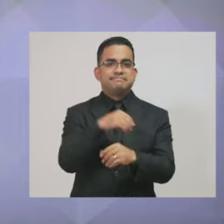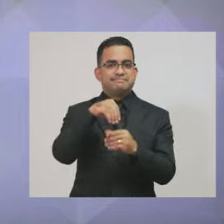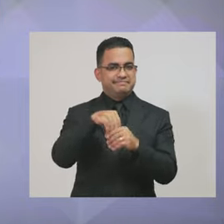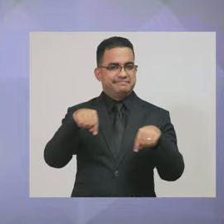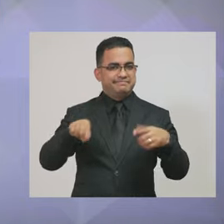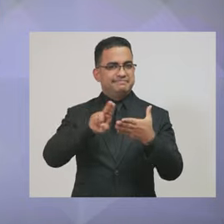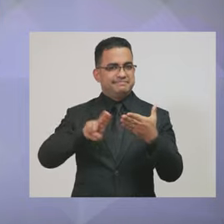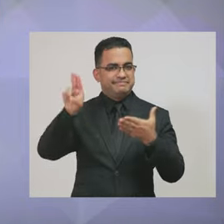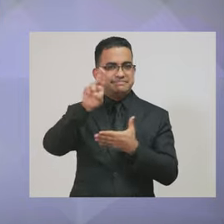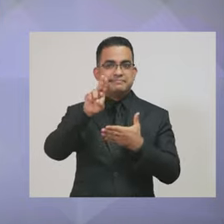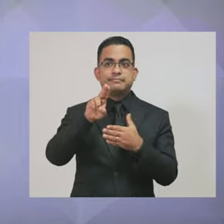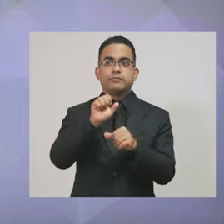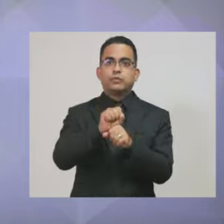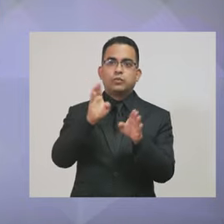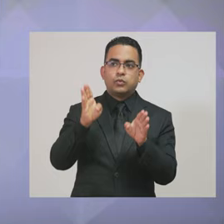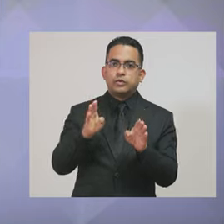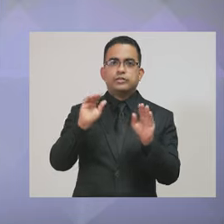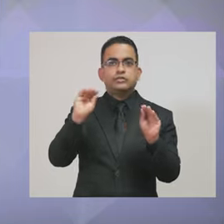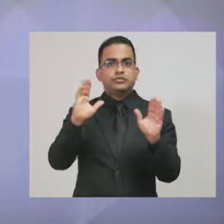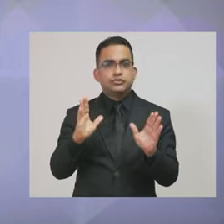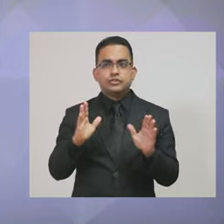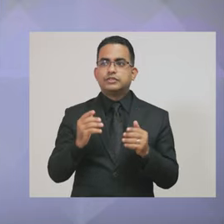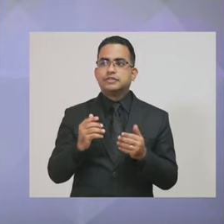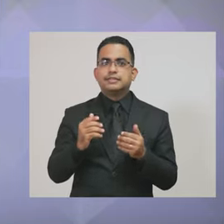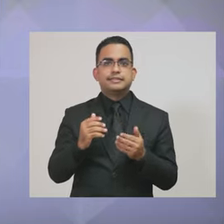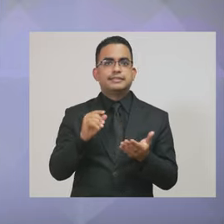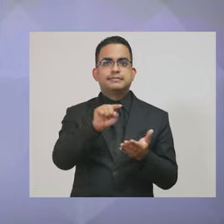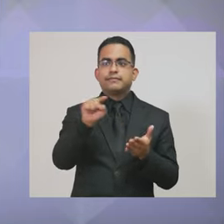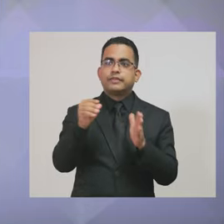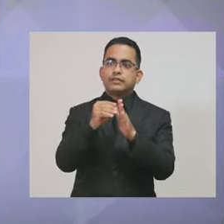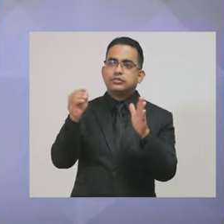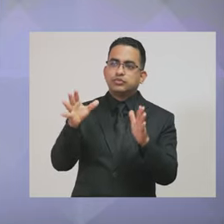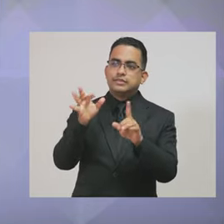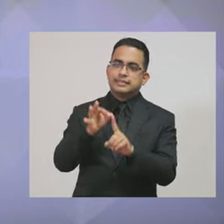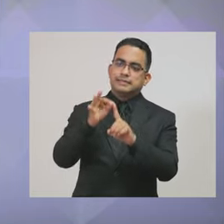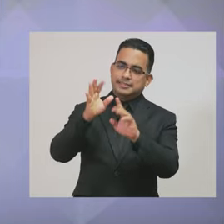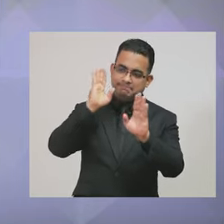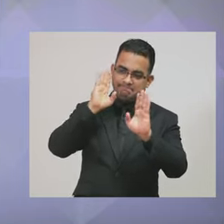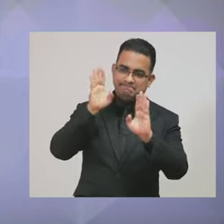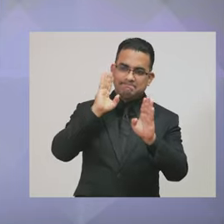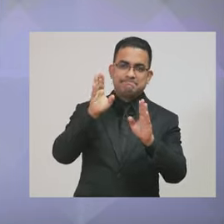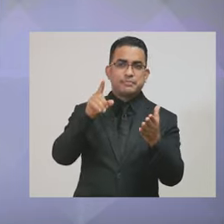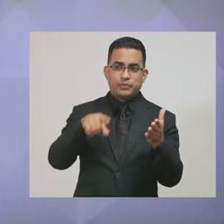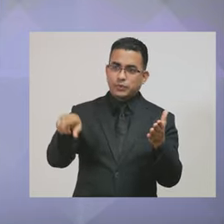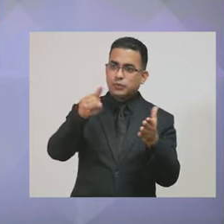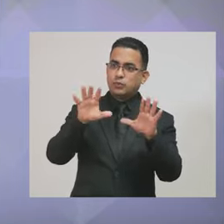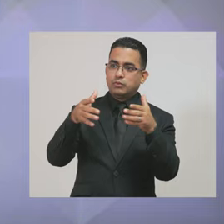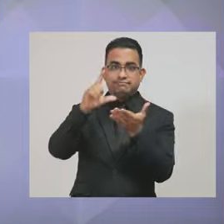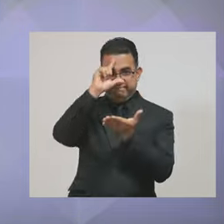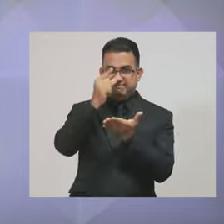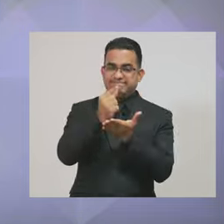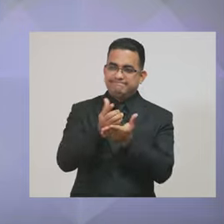autoridades académicas a todo el personal a los docentes estudiantes y de manera especial a